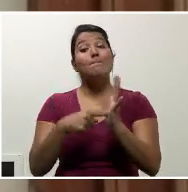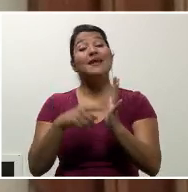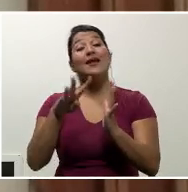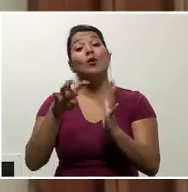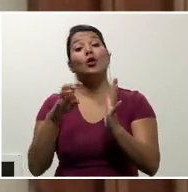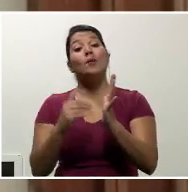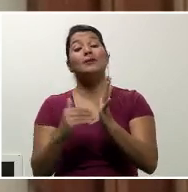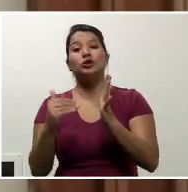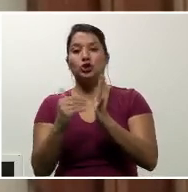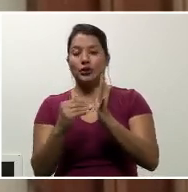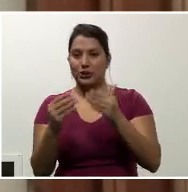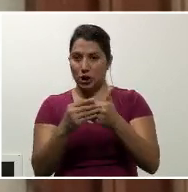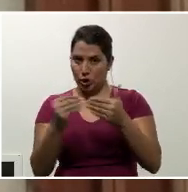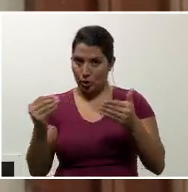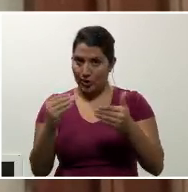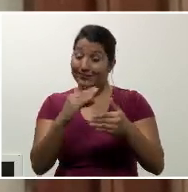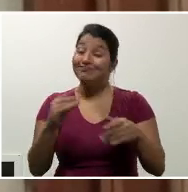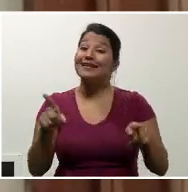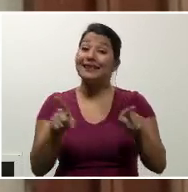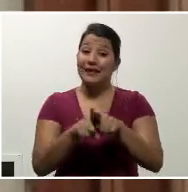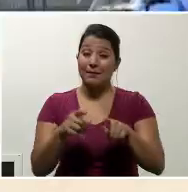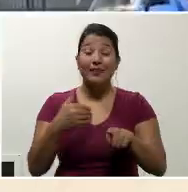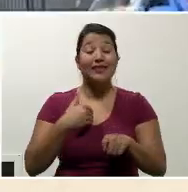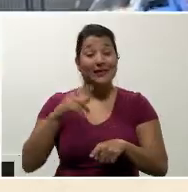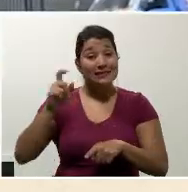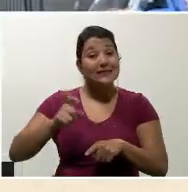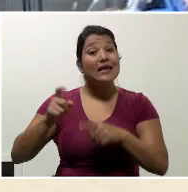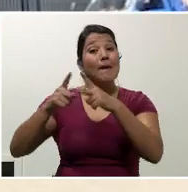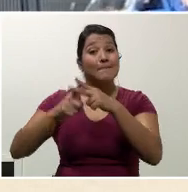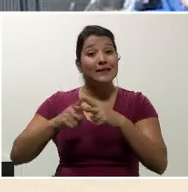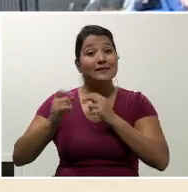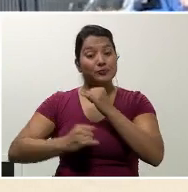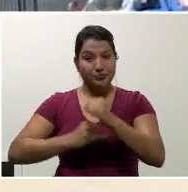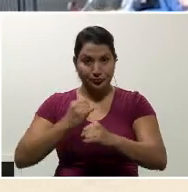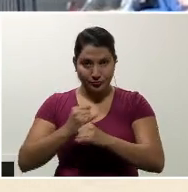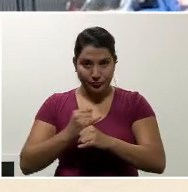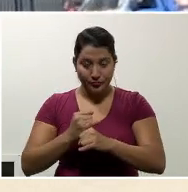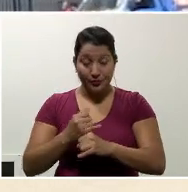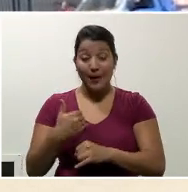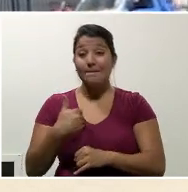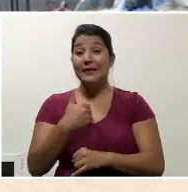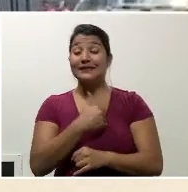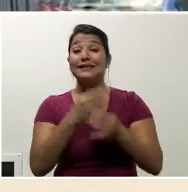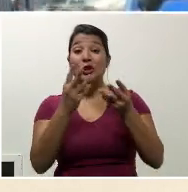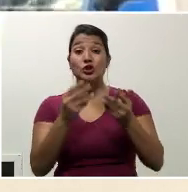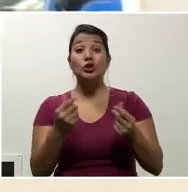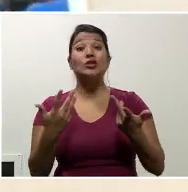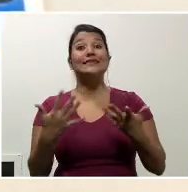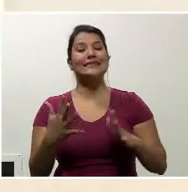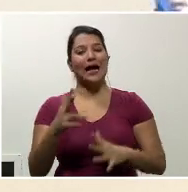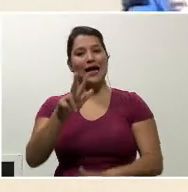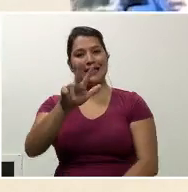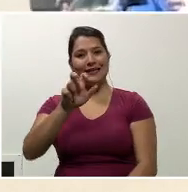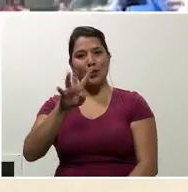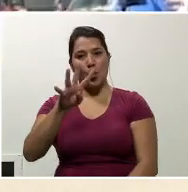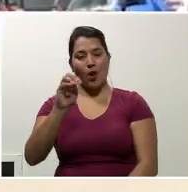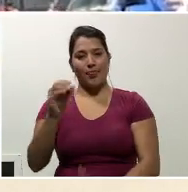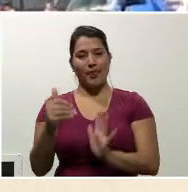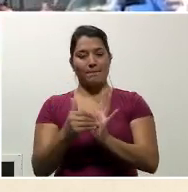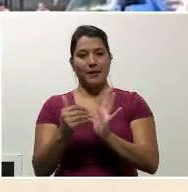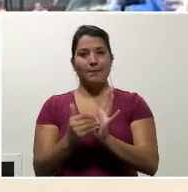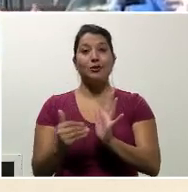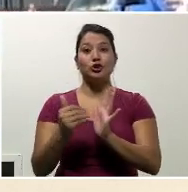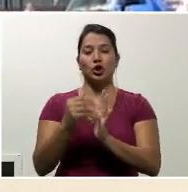dólares e incluso también la necesidad de los eurobonos. A la fecha, Hacienda ya colocó 340.000 millones de colones en